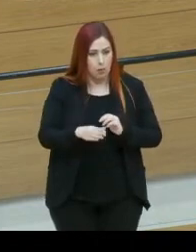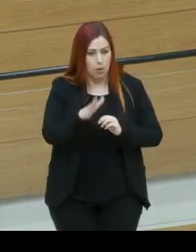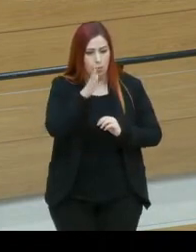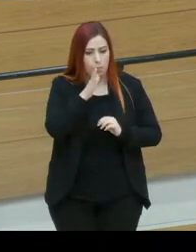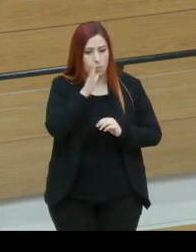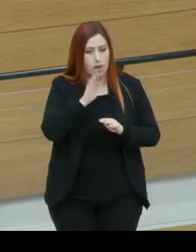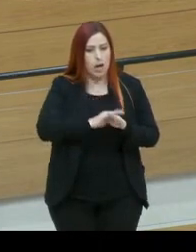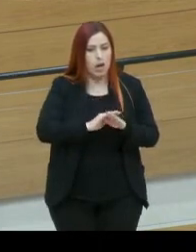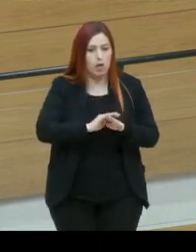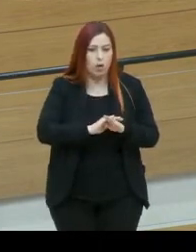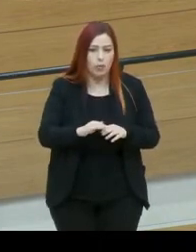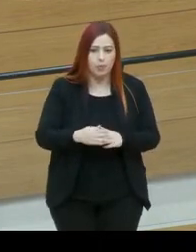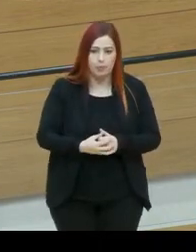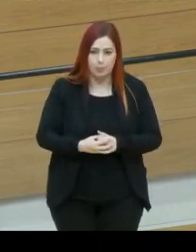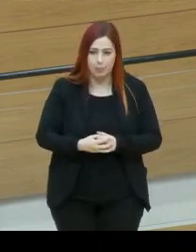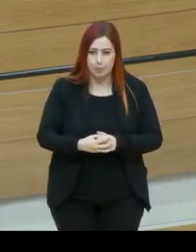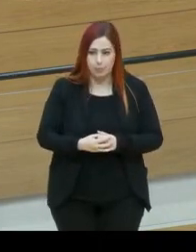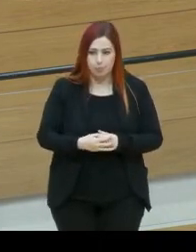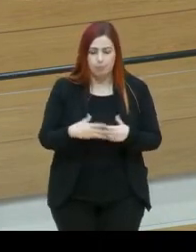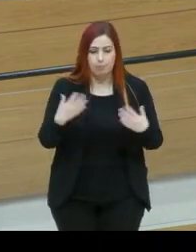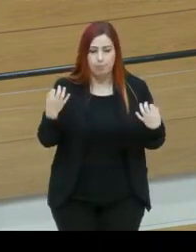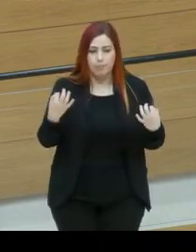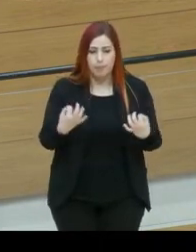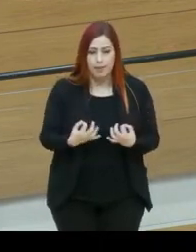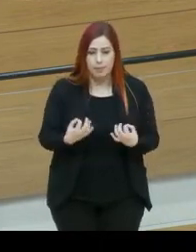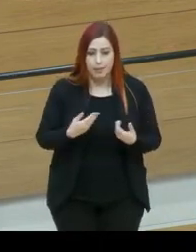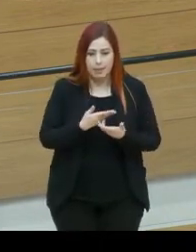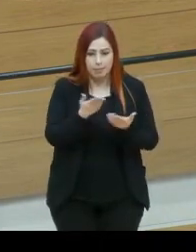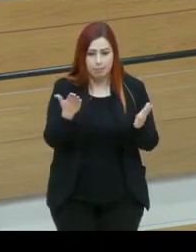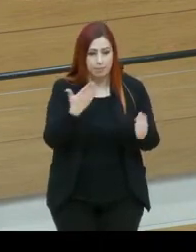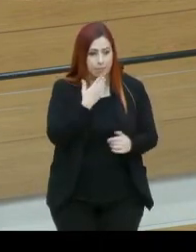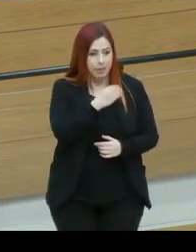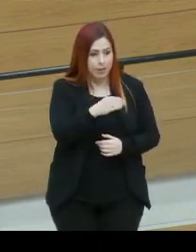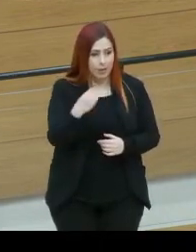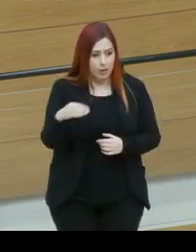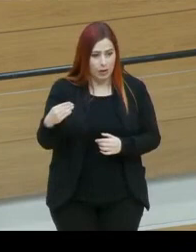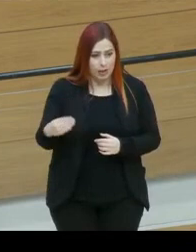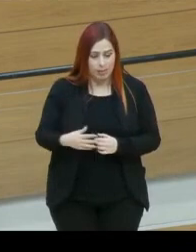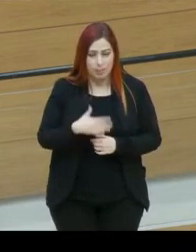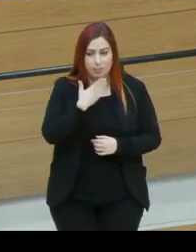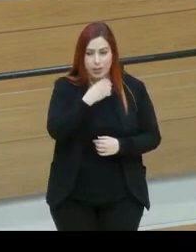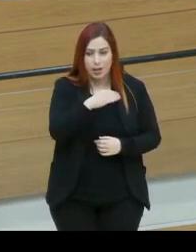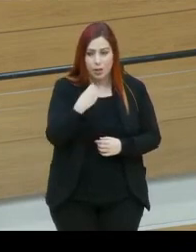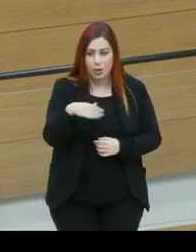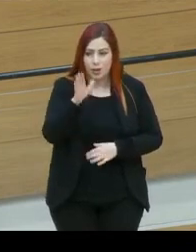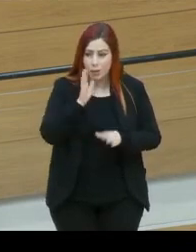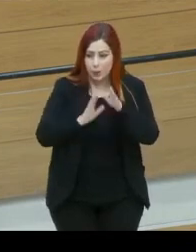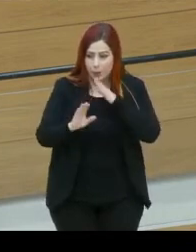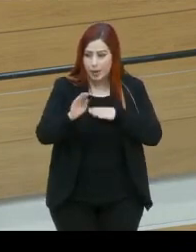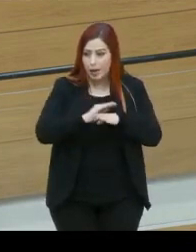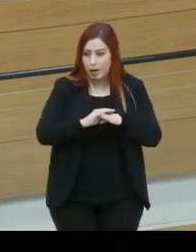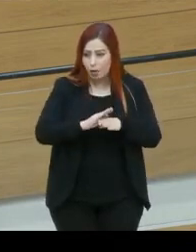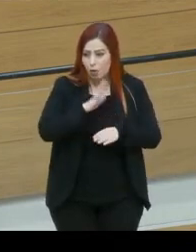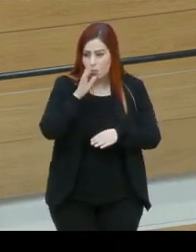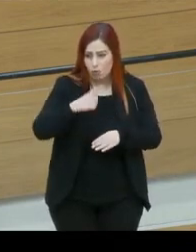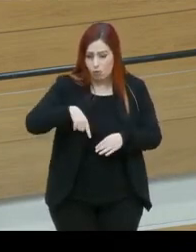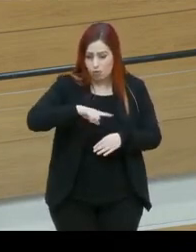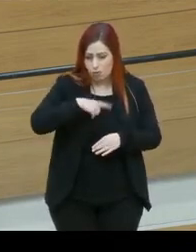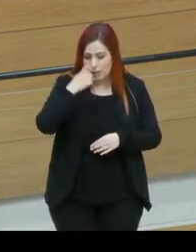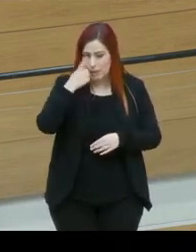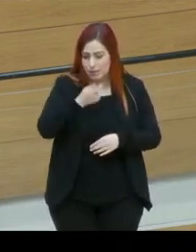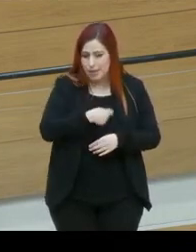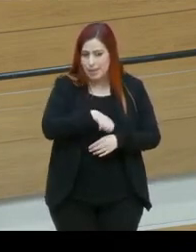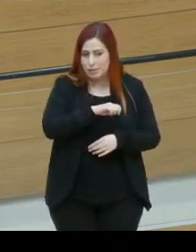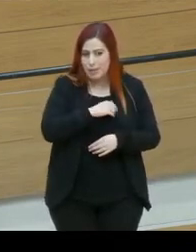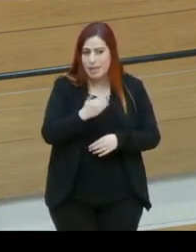alcohol. ¿Y qué pasa con vosotros, los adolescentes? ¿Los adolescentes consumís alcohol? Porque todos sabemos que en España